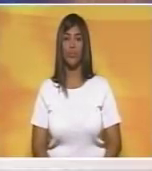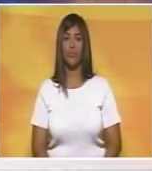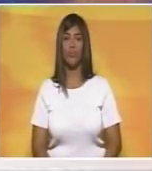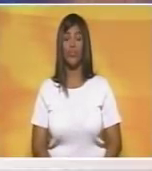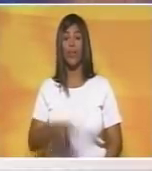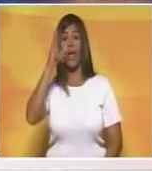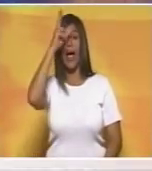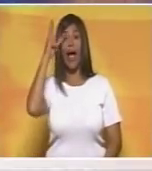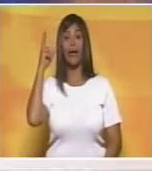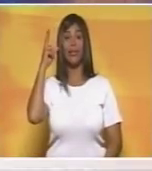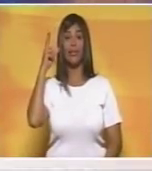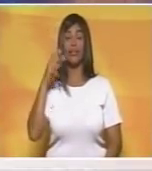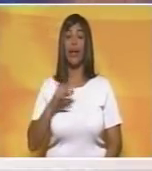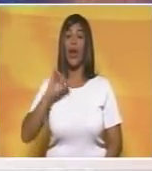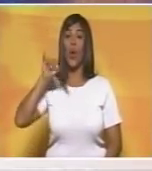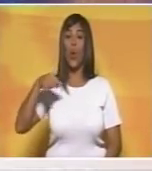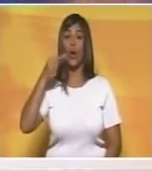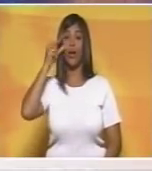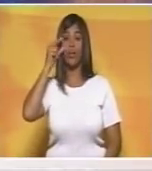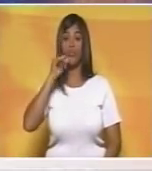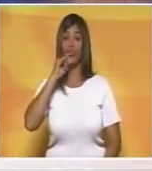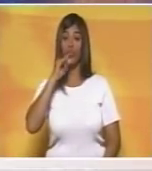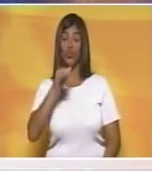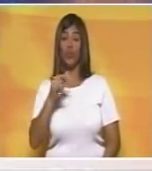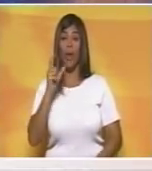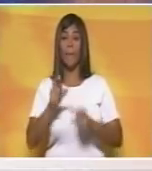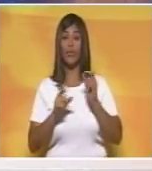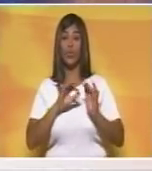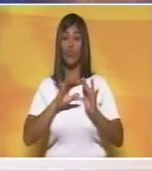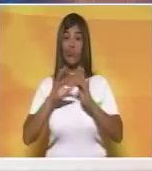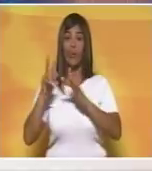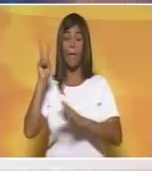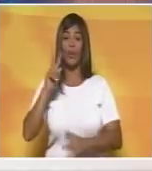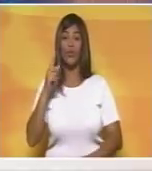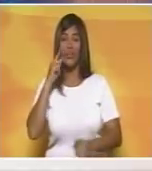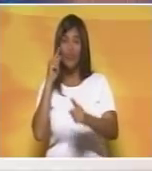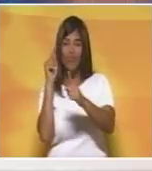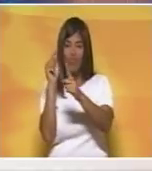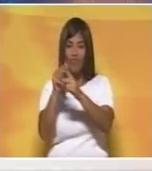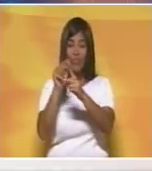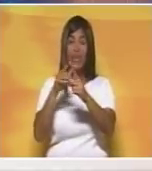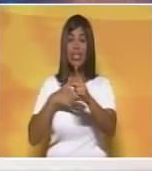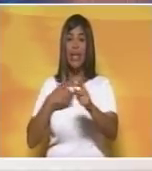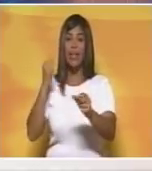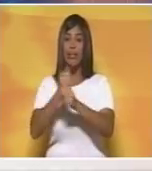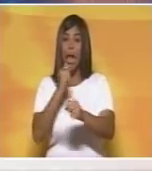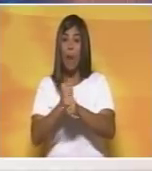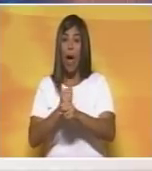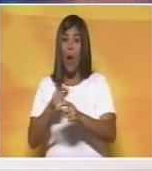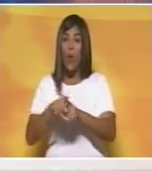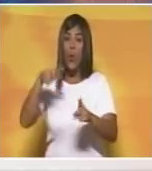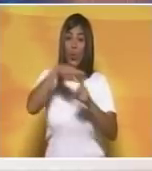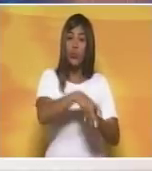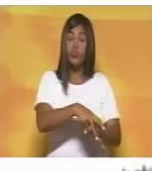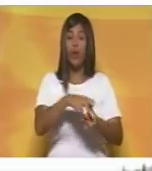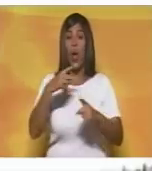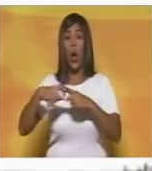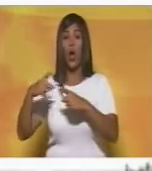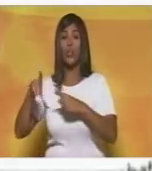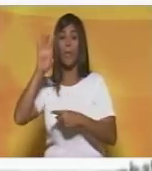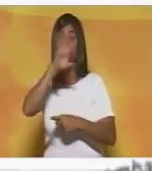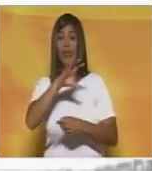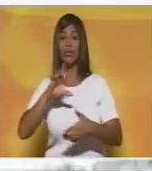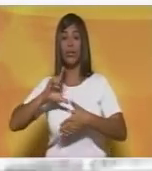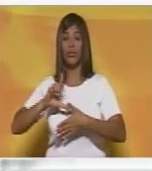El canciller de la República, Jorge Arreaza, denunció que los migrantes venezolanos son blanco de explotación laboral en varios países latinoamericanos. Mediante su cuenta